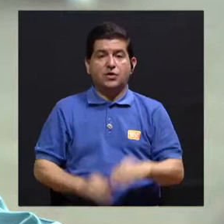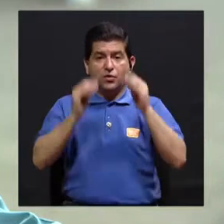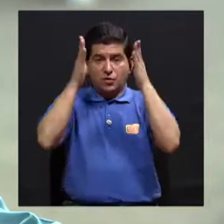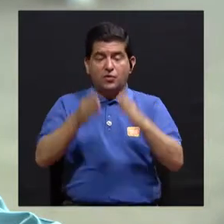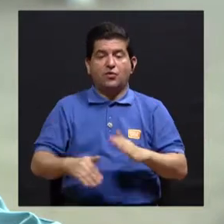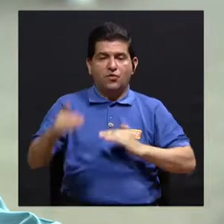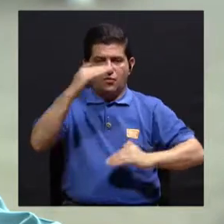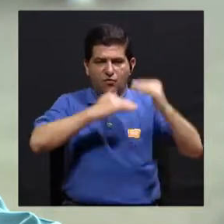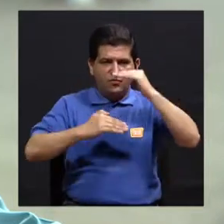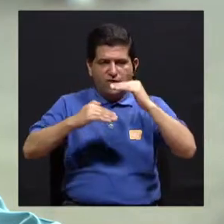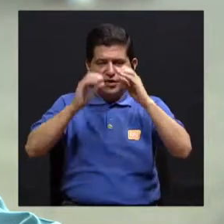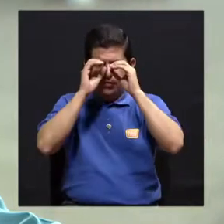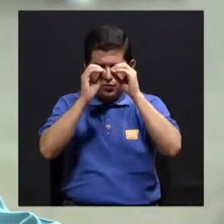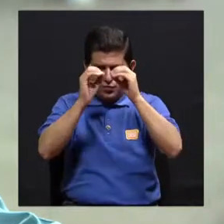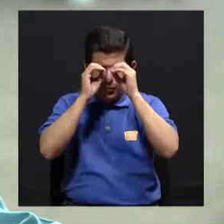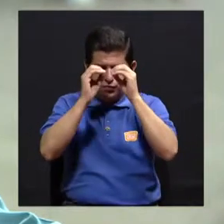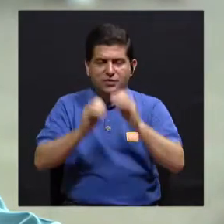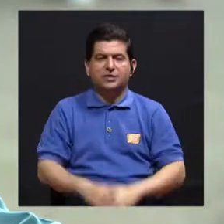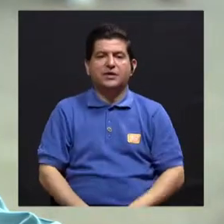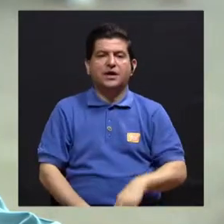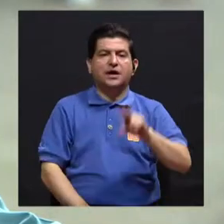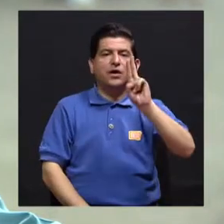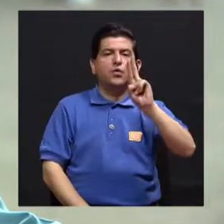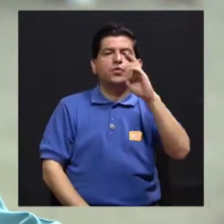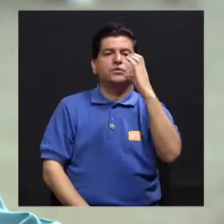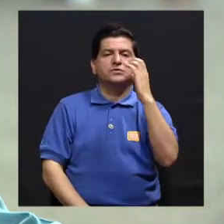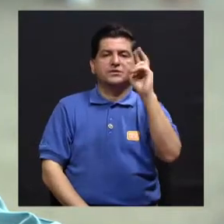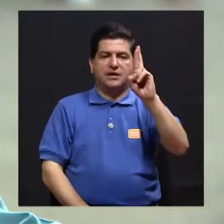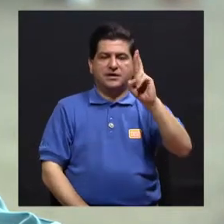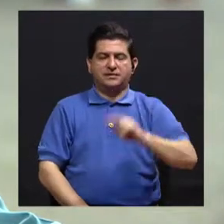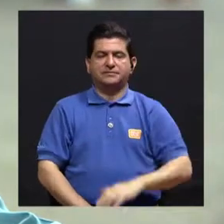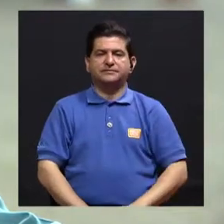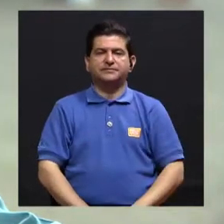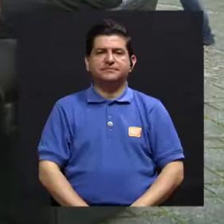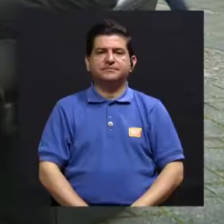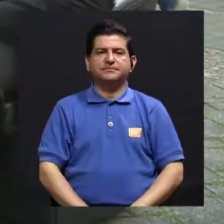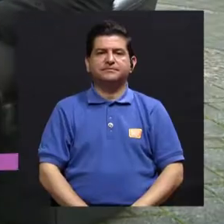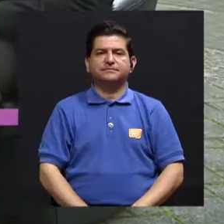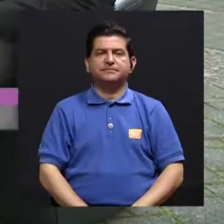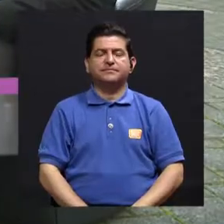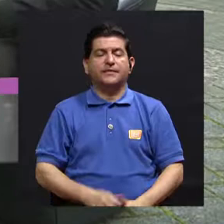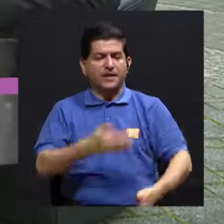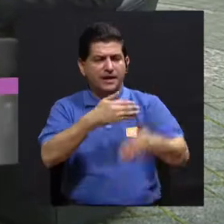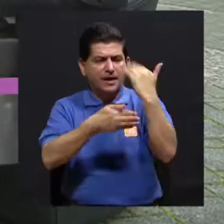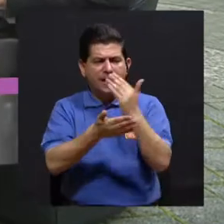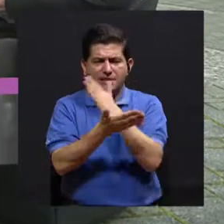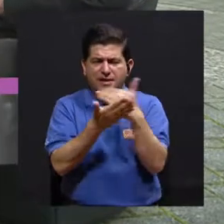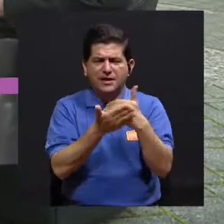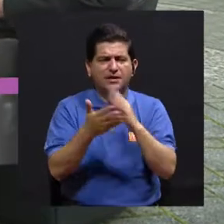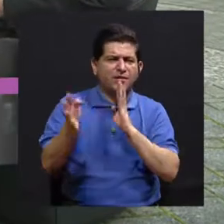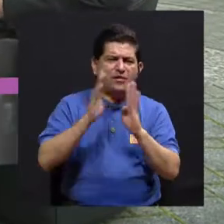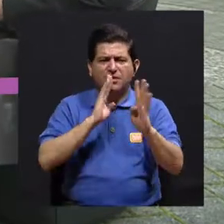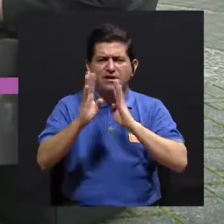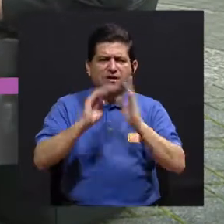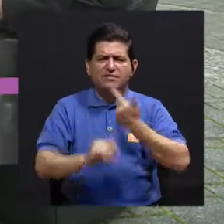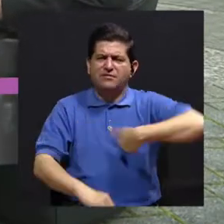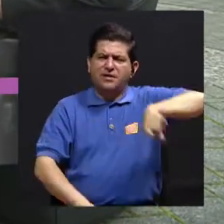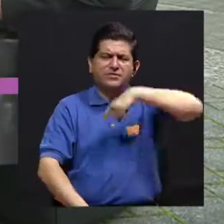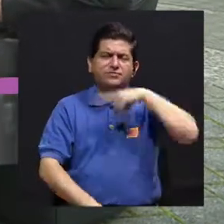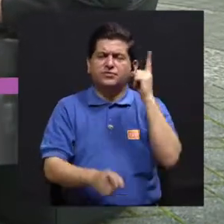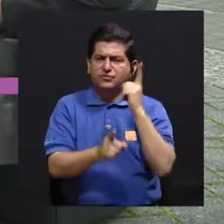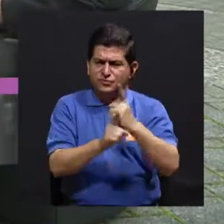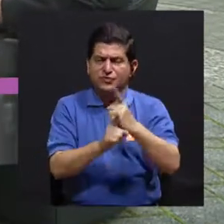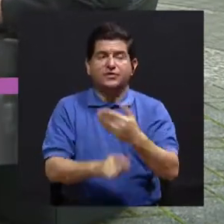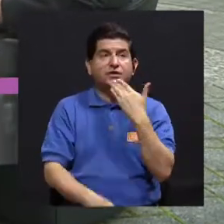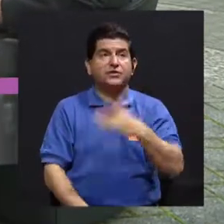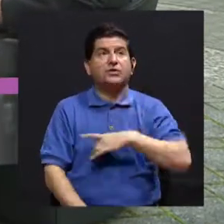Don Adrián es profesor de la Facultad de Microbiología de la Universidad de Costa Rica. Doctor, en el bloque pasado estábamos comentando, bueno, pues,